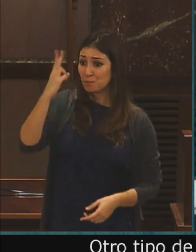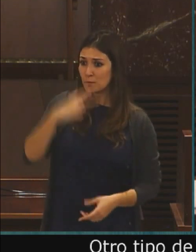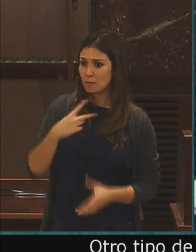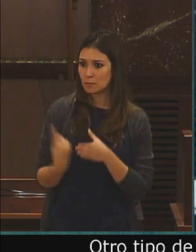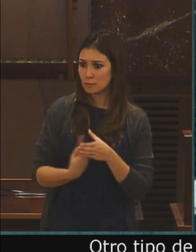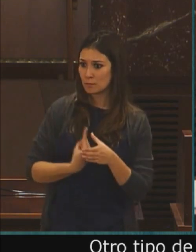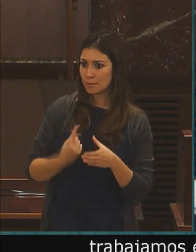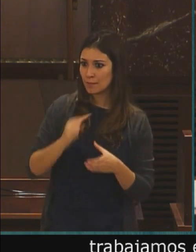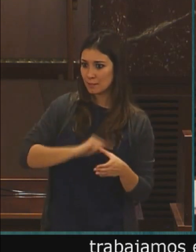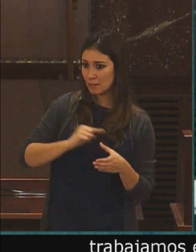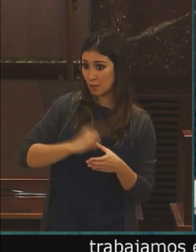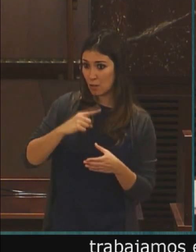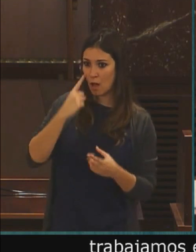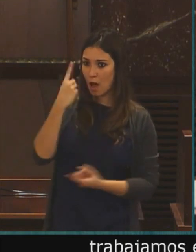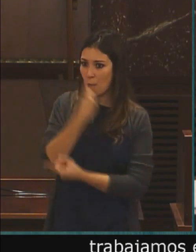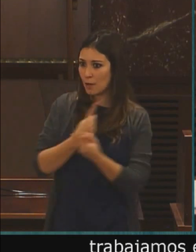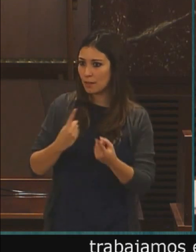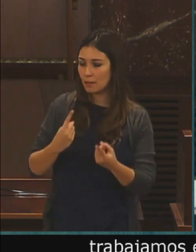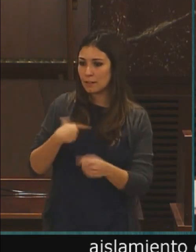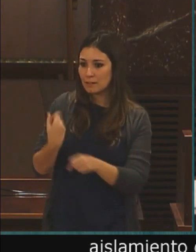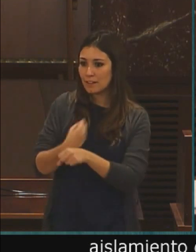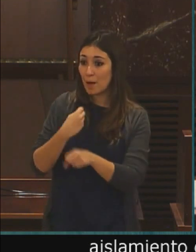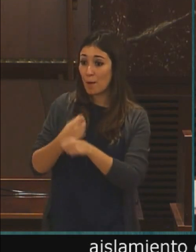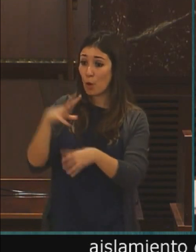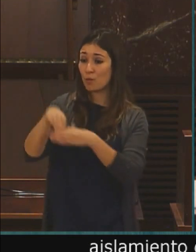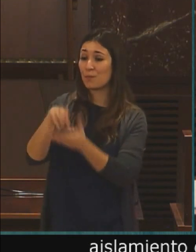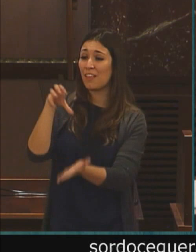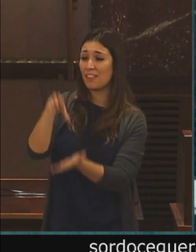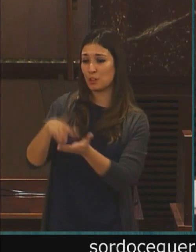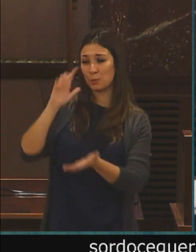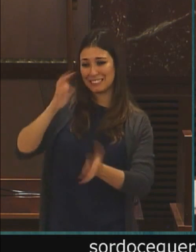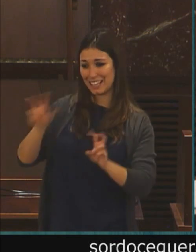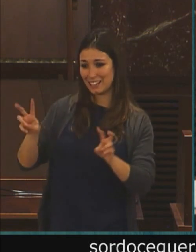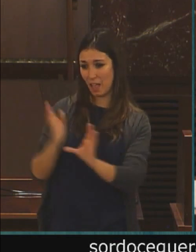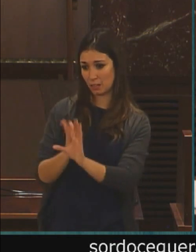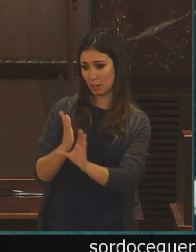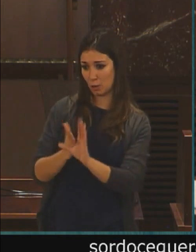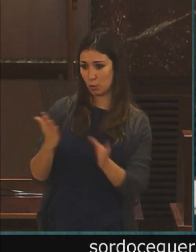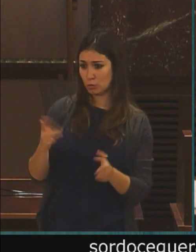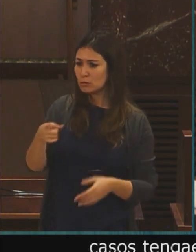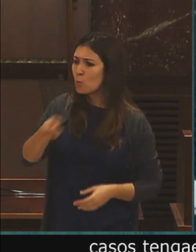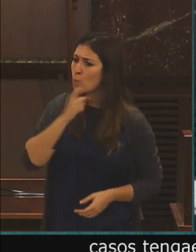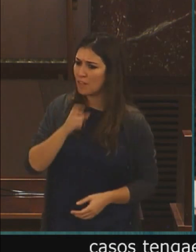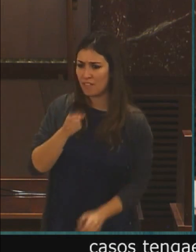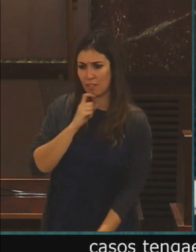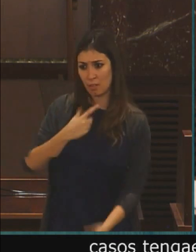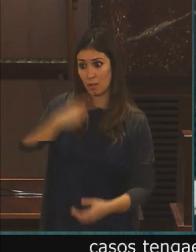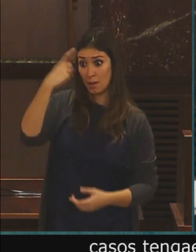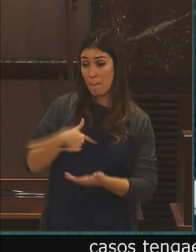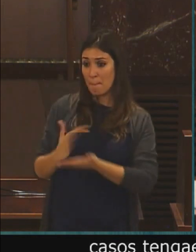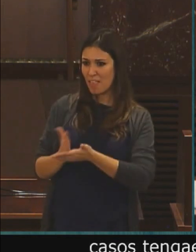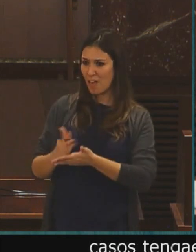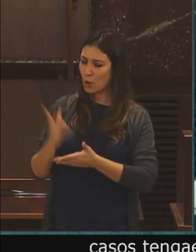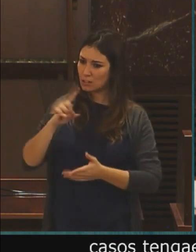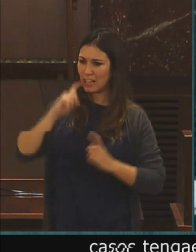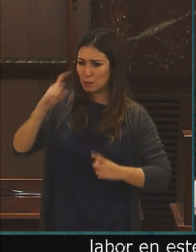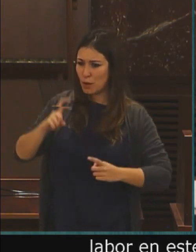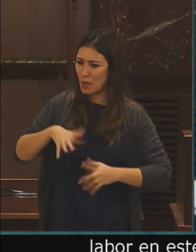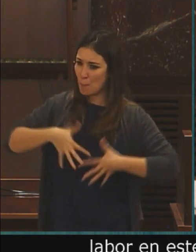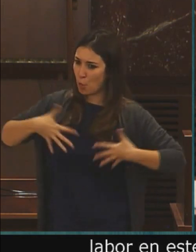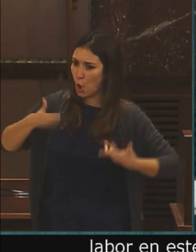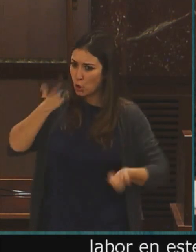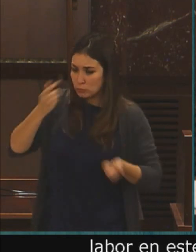provoca que, en algunos casos, tengamos que realizar nuestra labor en este tipo de centros. La labor es complicada y exige al mediador un gran esfuerzo emocional.